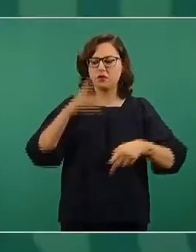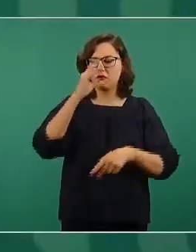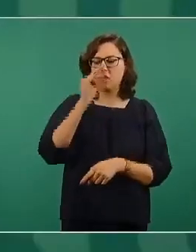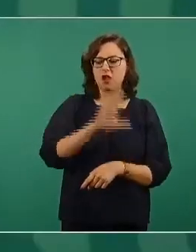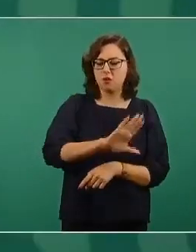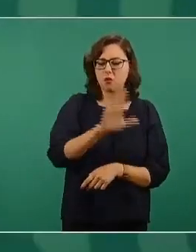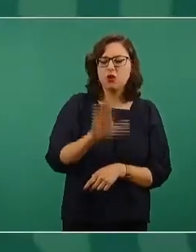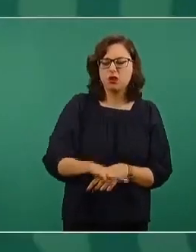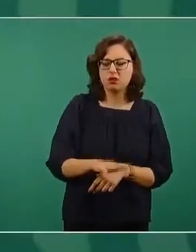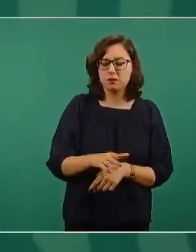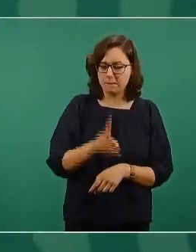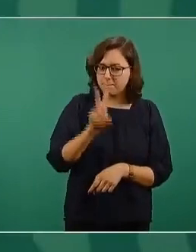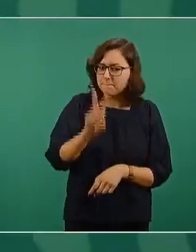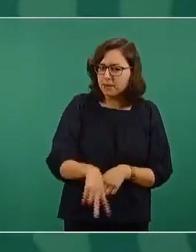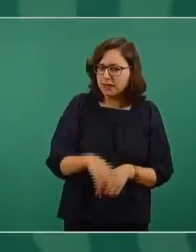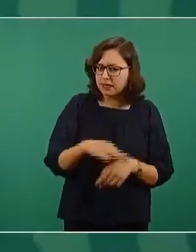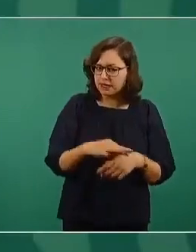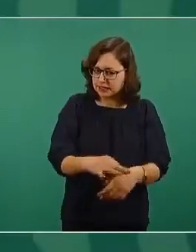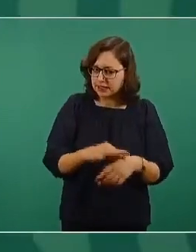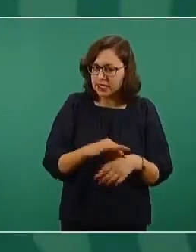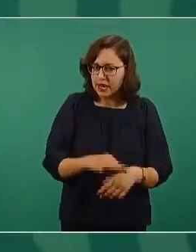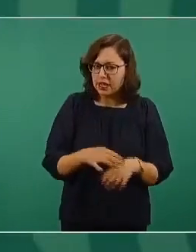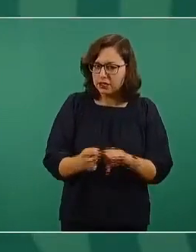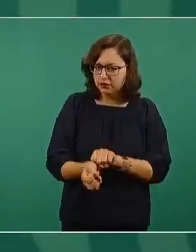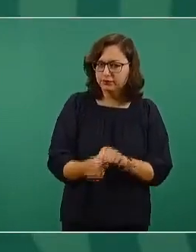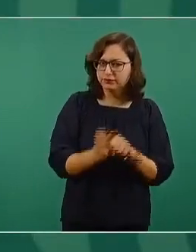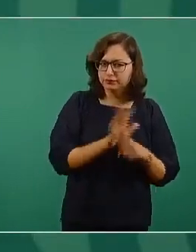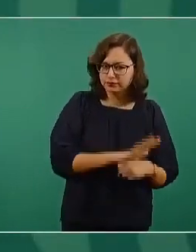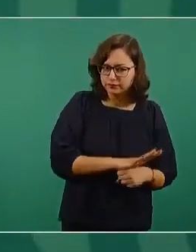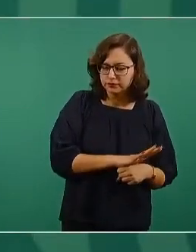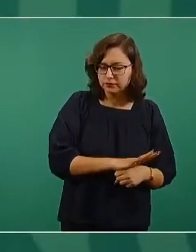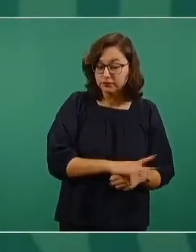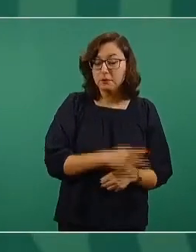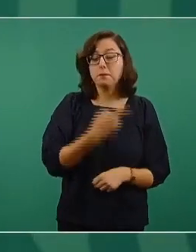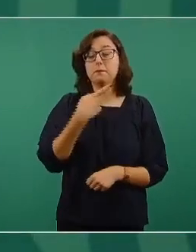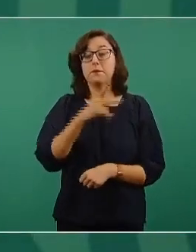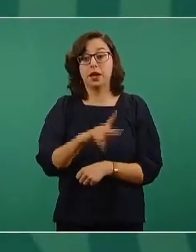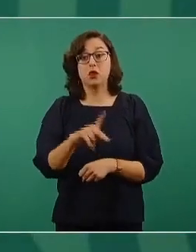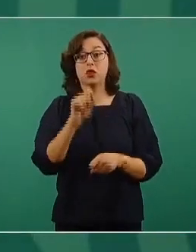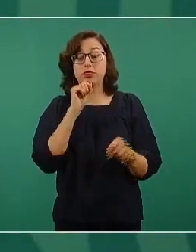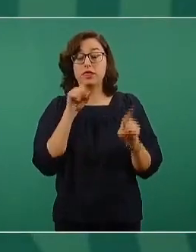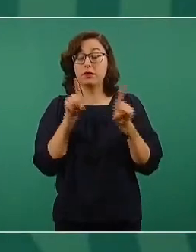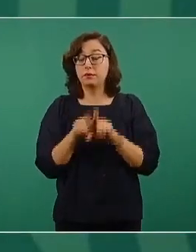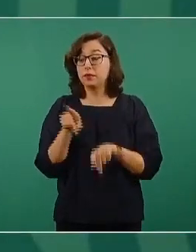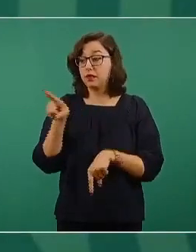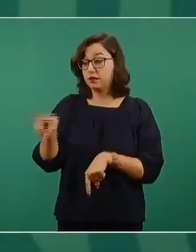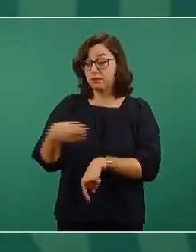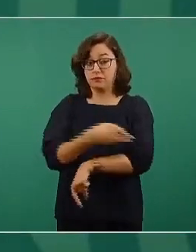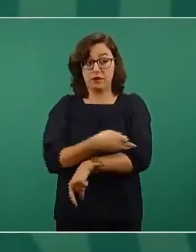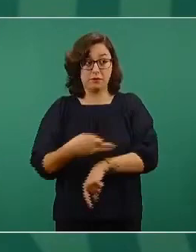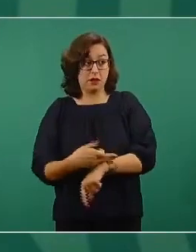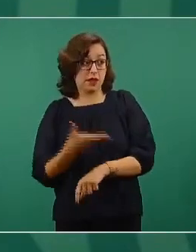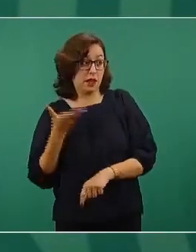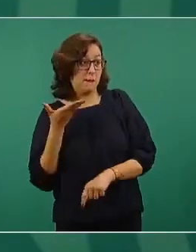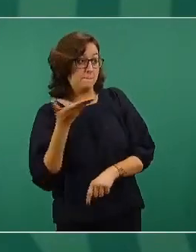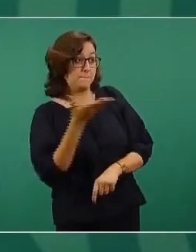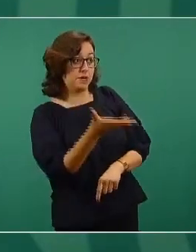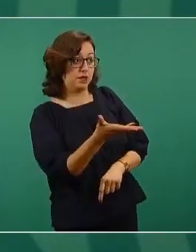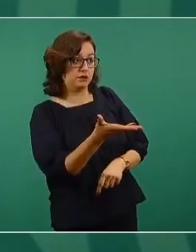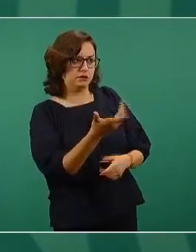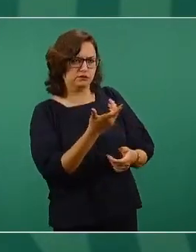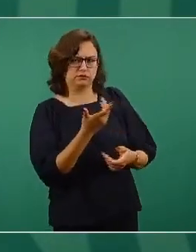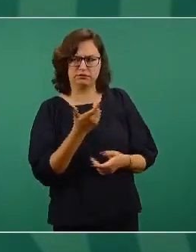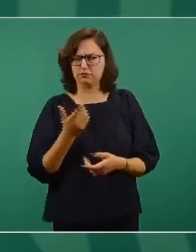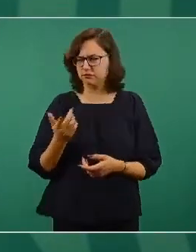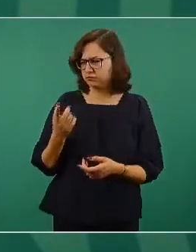se tenga claridad sobre el parentesco de la persona que lo está solicitando. que alguien que no tenga un parentesco, pero